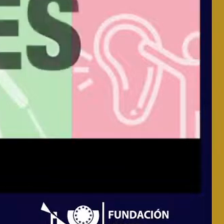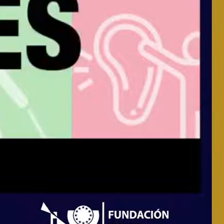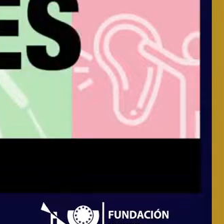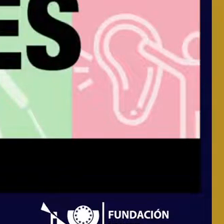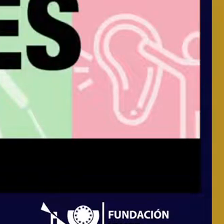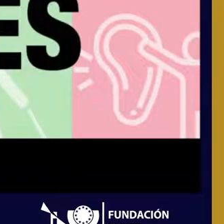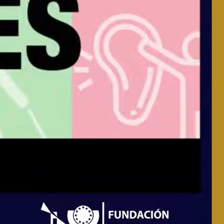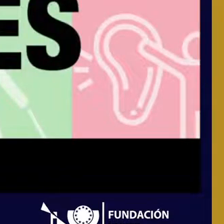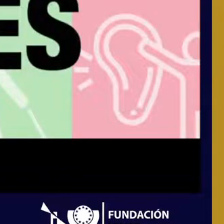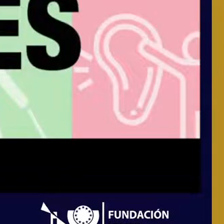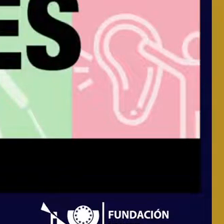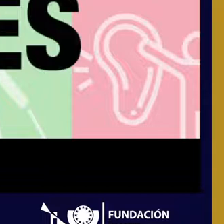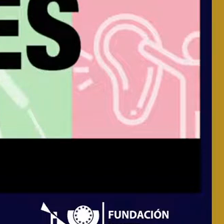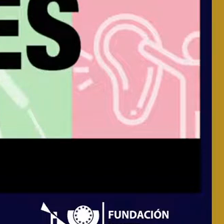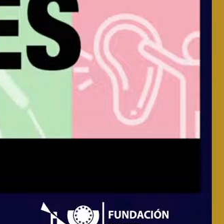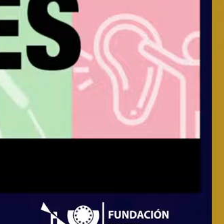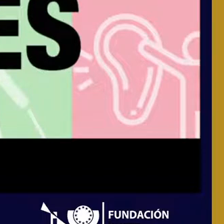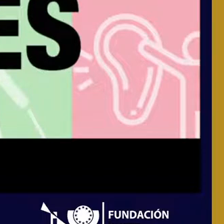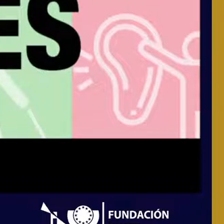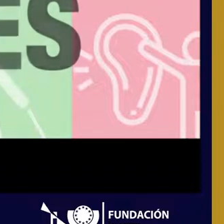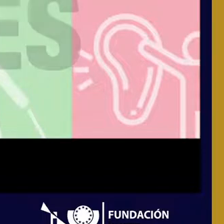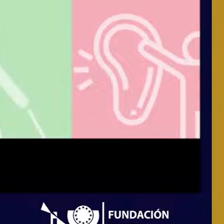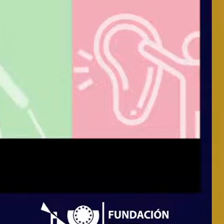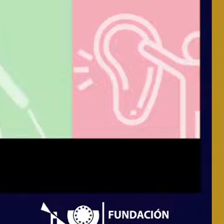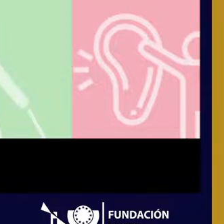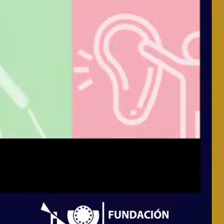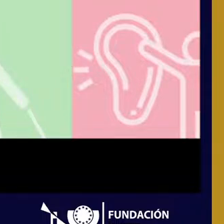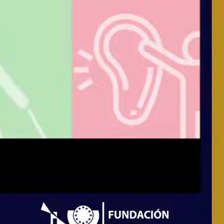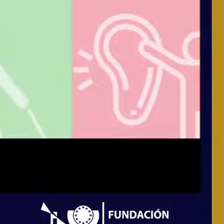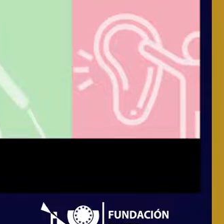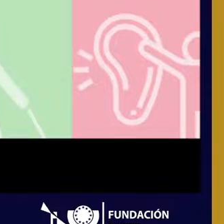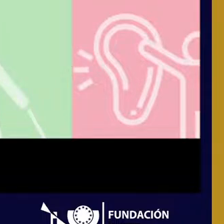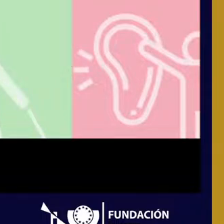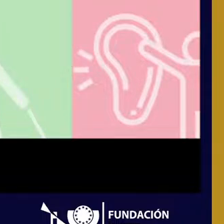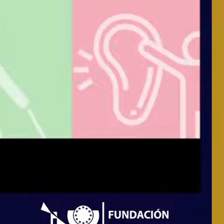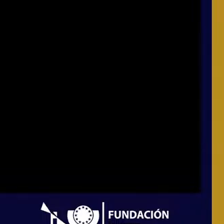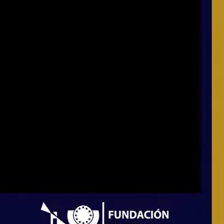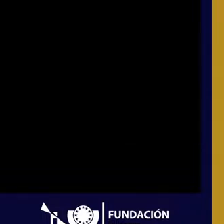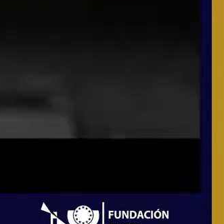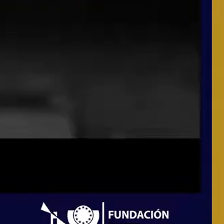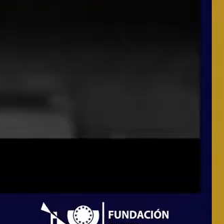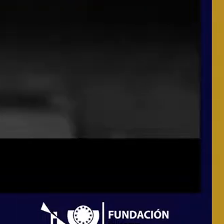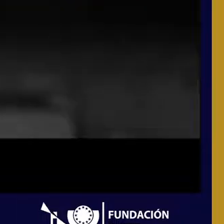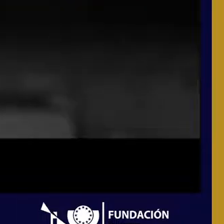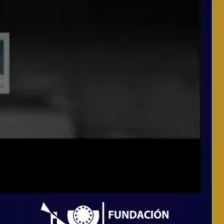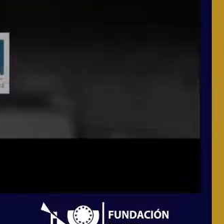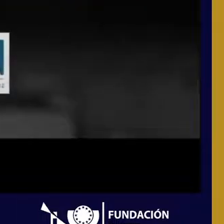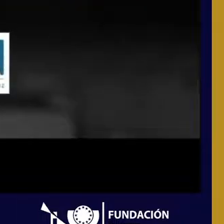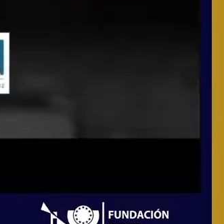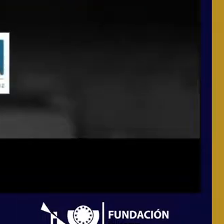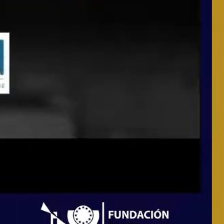12 razones 12 valores junta de extremadura